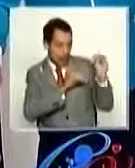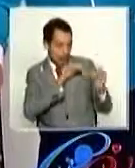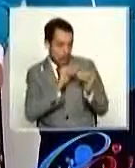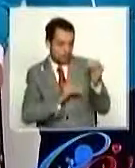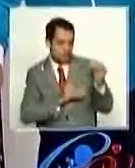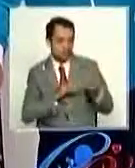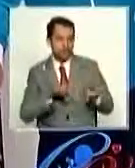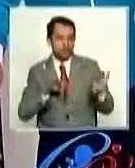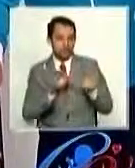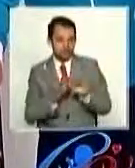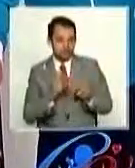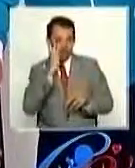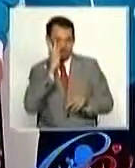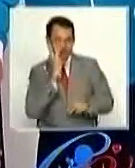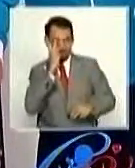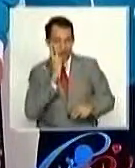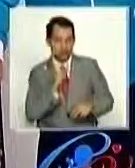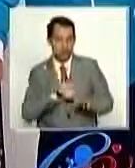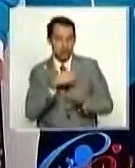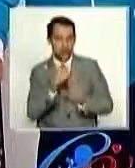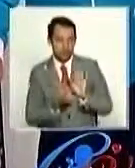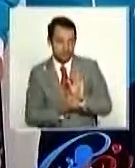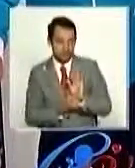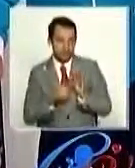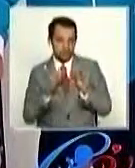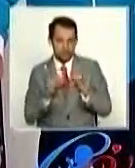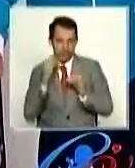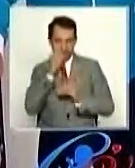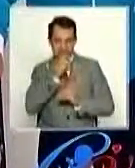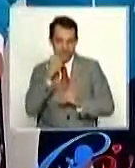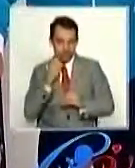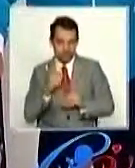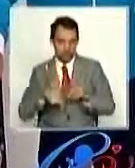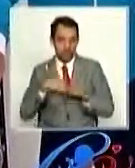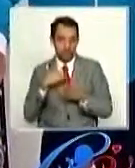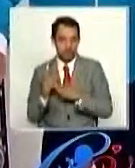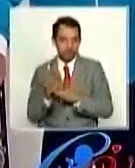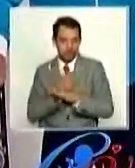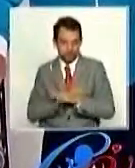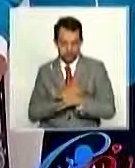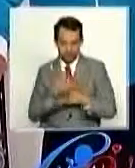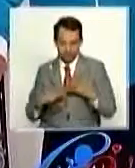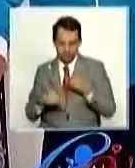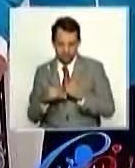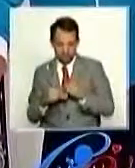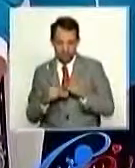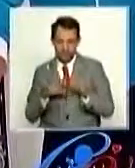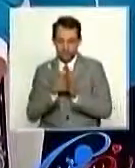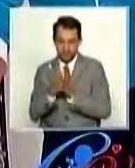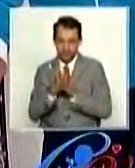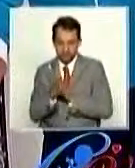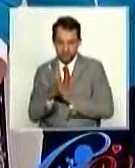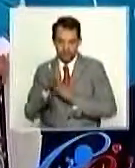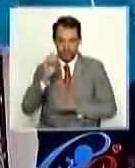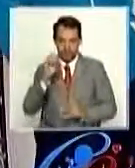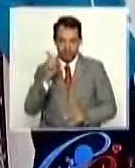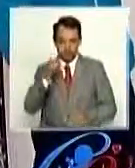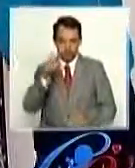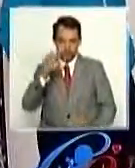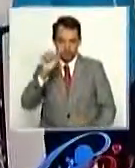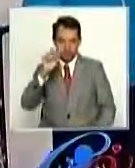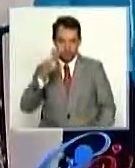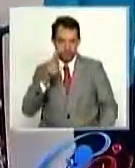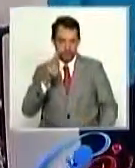juntos hacemos la valoración y hacemos la parte de odontología neurofocal de Parque Médico, junto con el doctor Oscar Iván Grajales. Bueno,